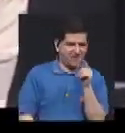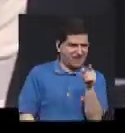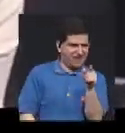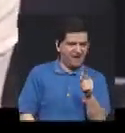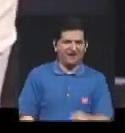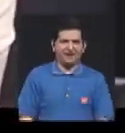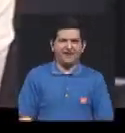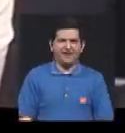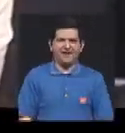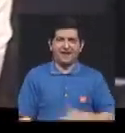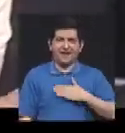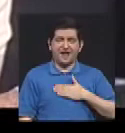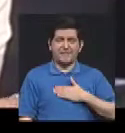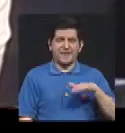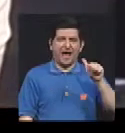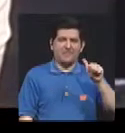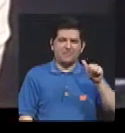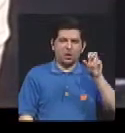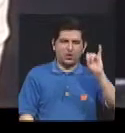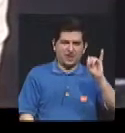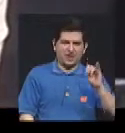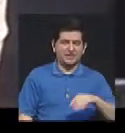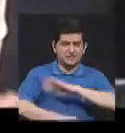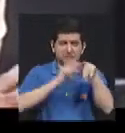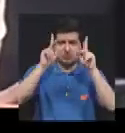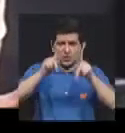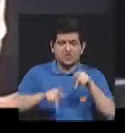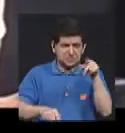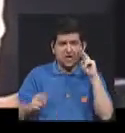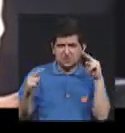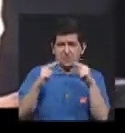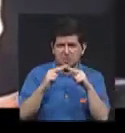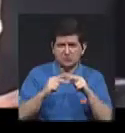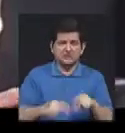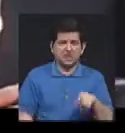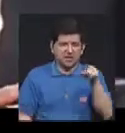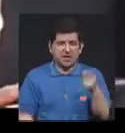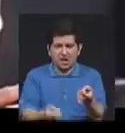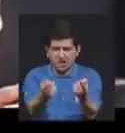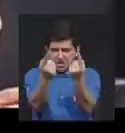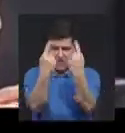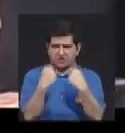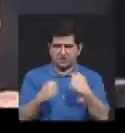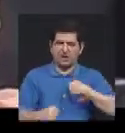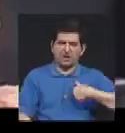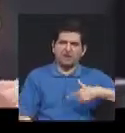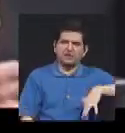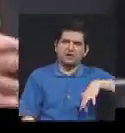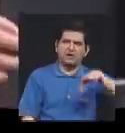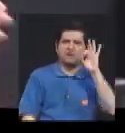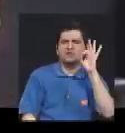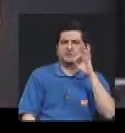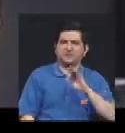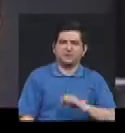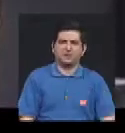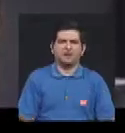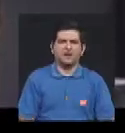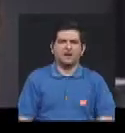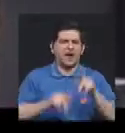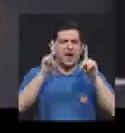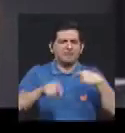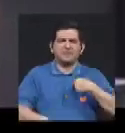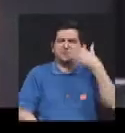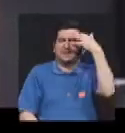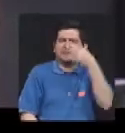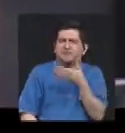Toño, ¿verdad?, fue el que me trajo toda la gente, porque él las conocía. Y yo escogí a